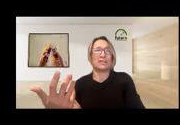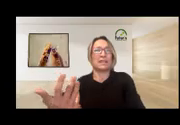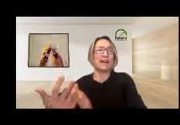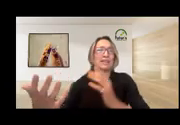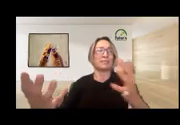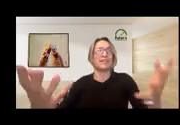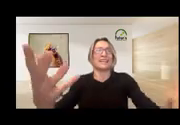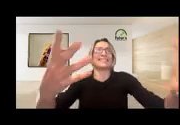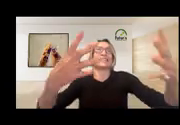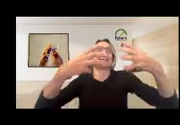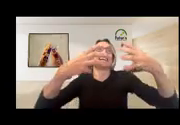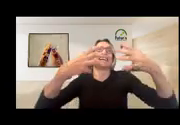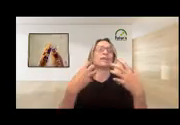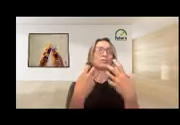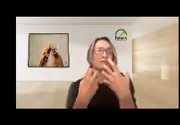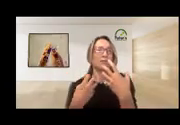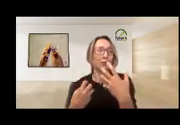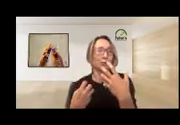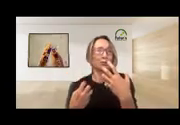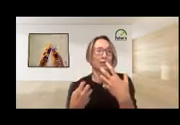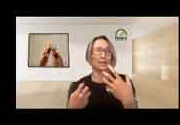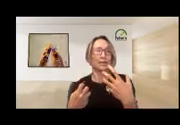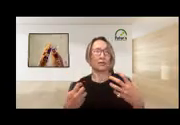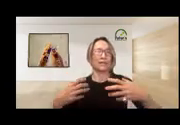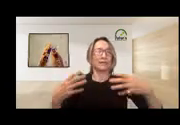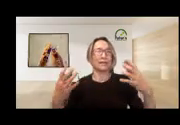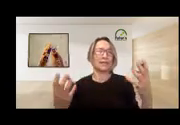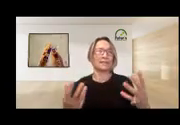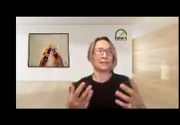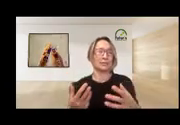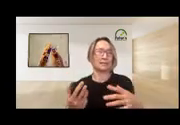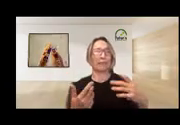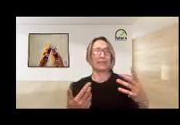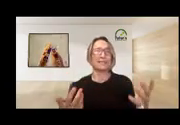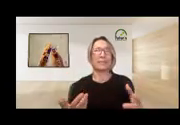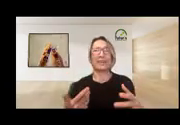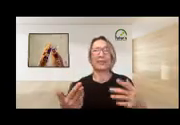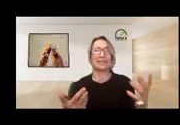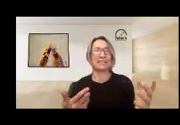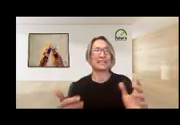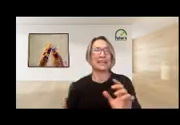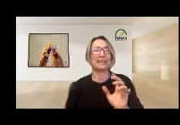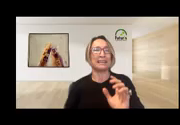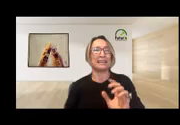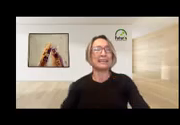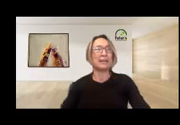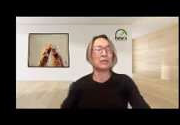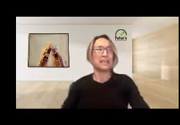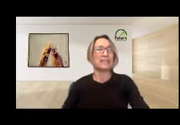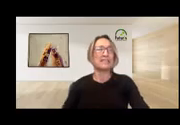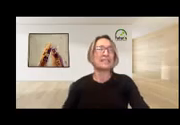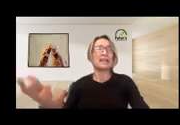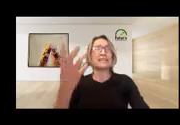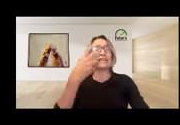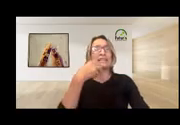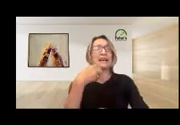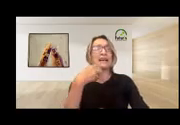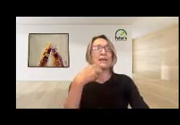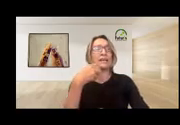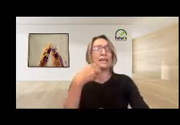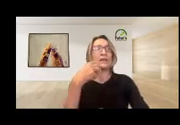a través de estos animales, ¿verdad? Que se tragaban todo ese fruto y como eran tan grandes, pues esa semilla no les hacía ni